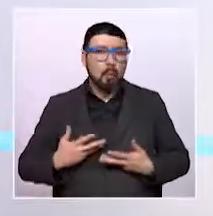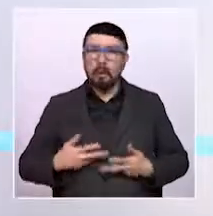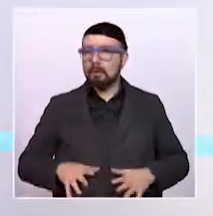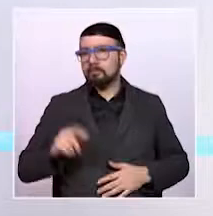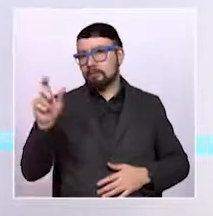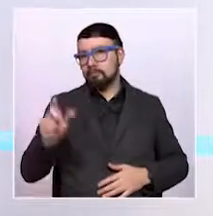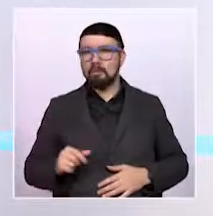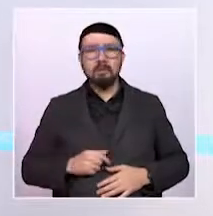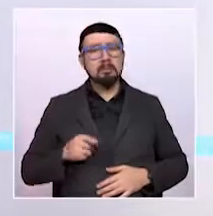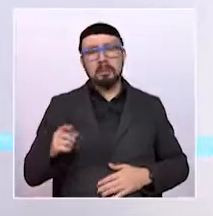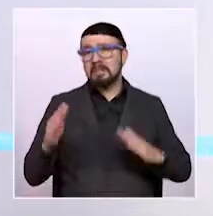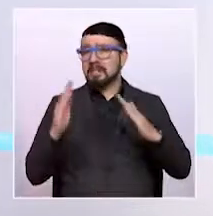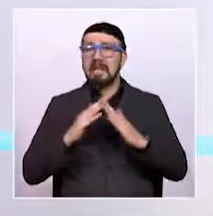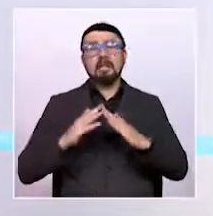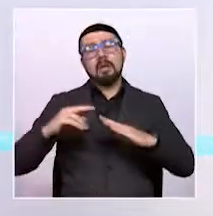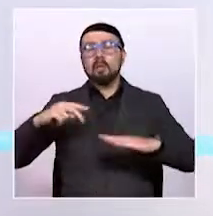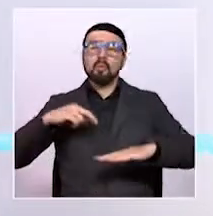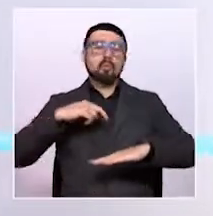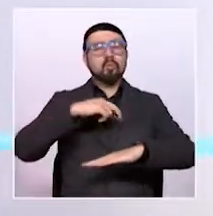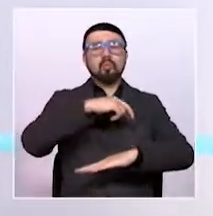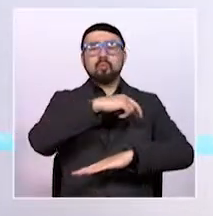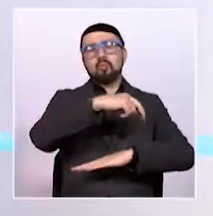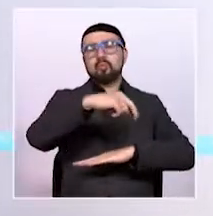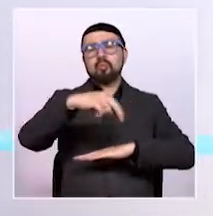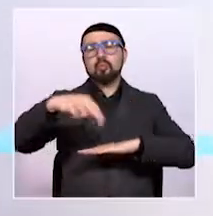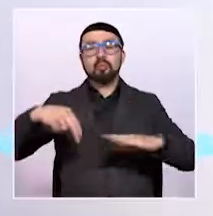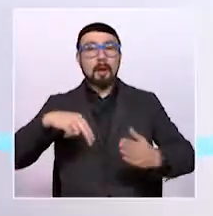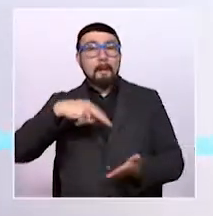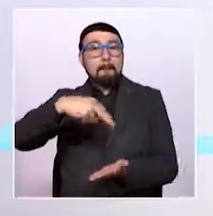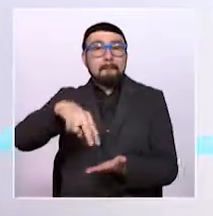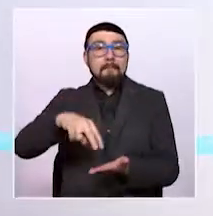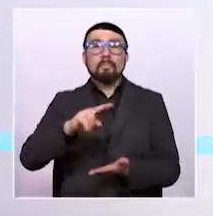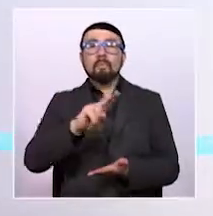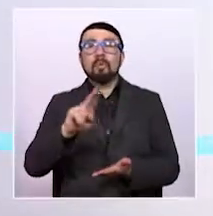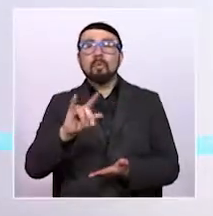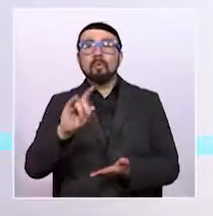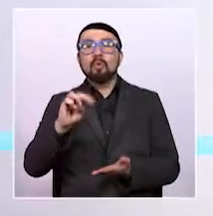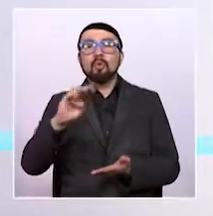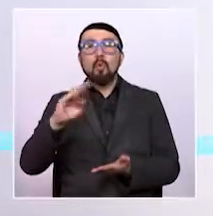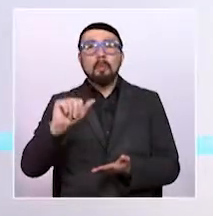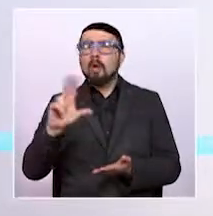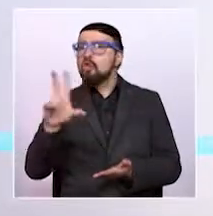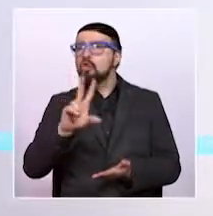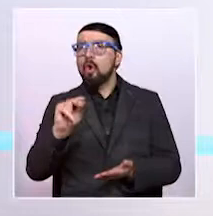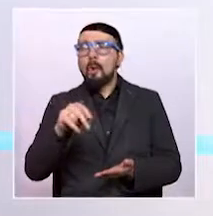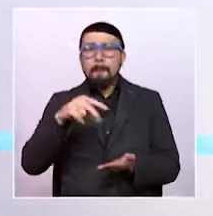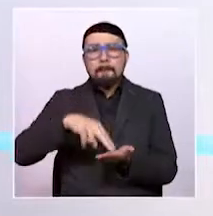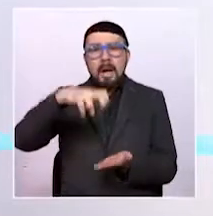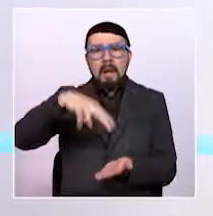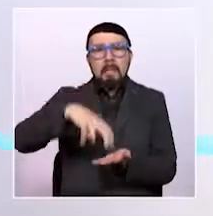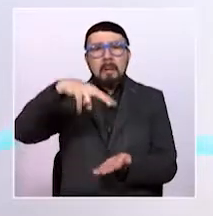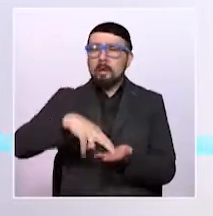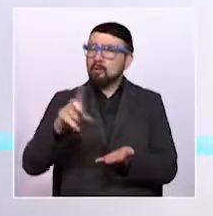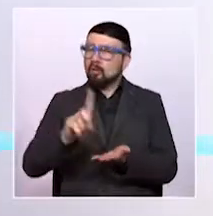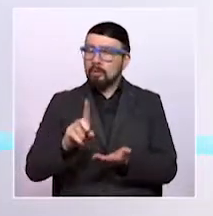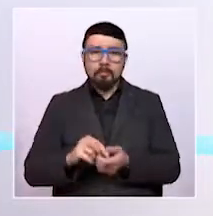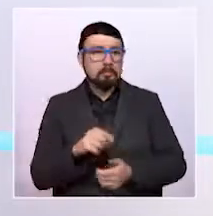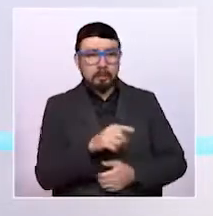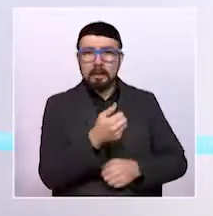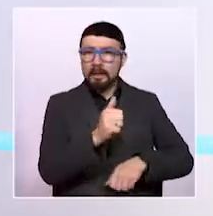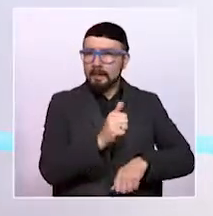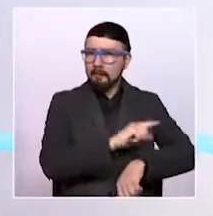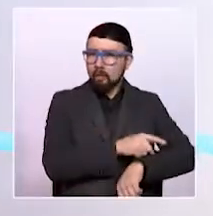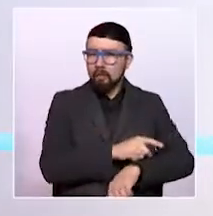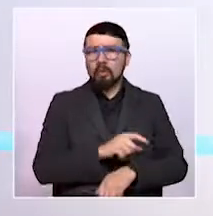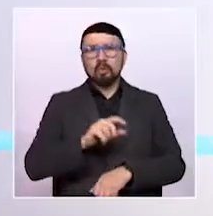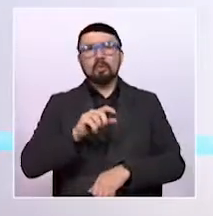pueda dar vueltas a su casa a hacer zumba hacer aeróbicos que no impliquen estar brincando 10 a 30 minutos al día mínimo